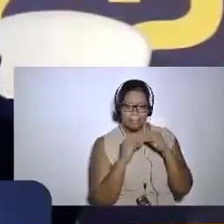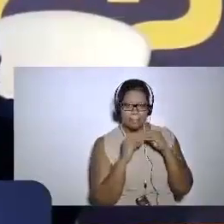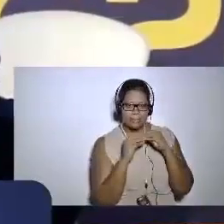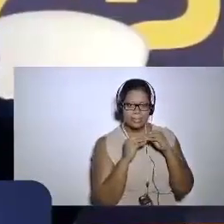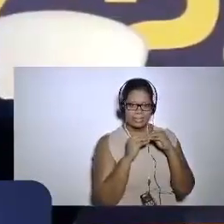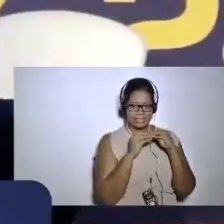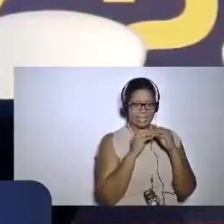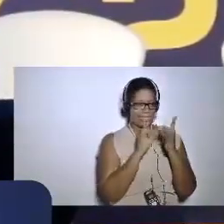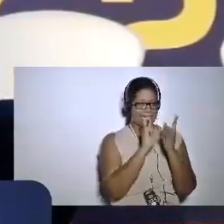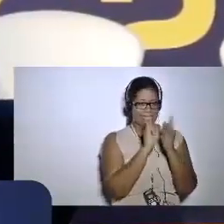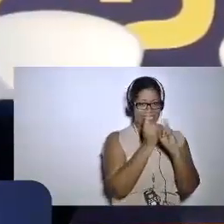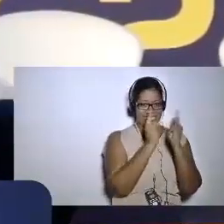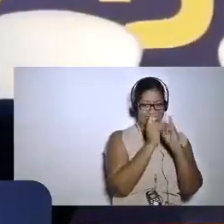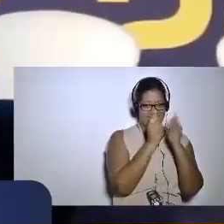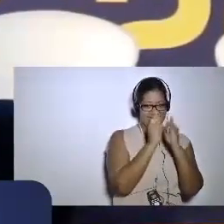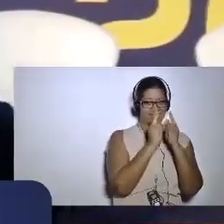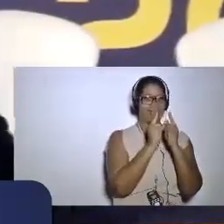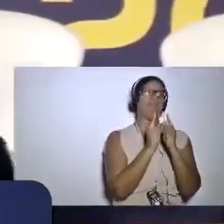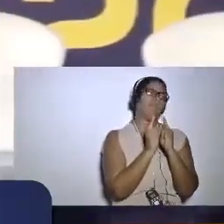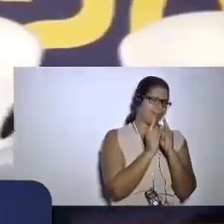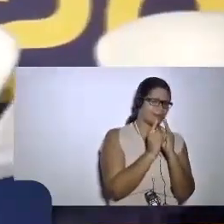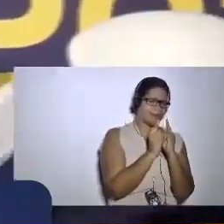más espectro de Wi-Fi,